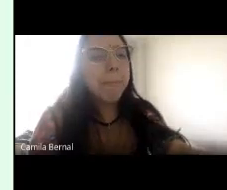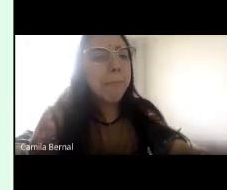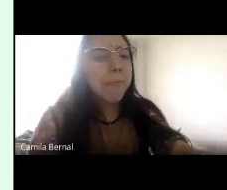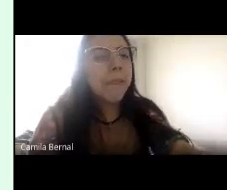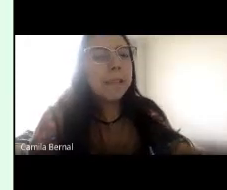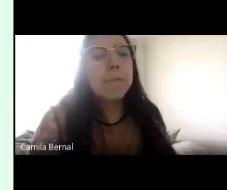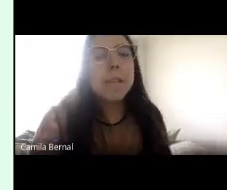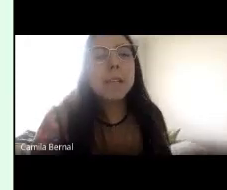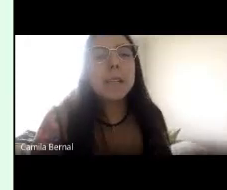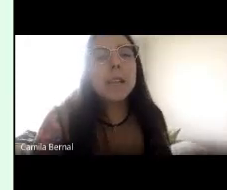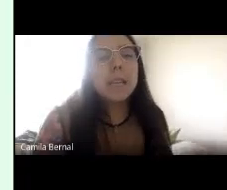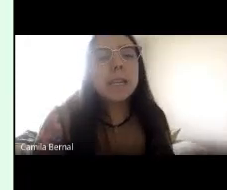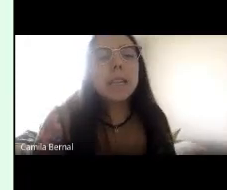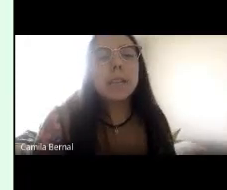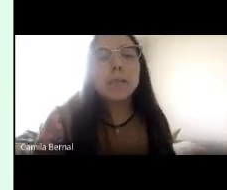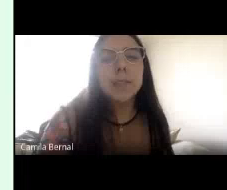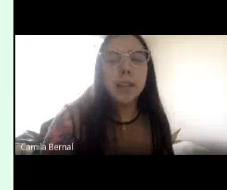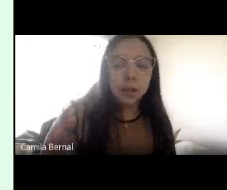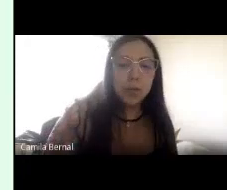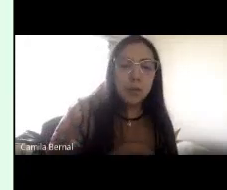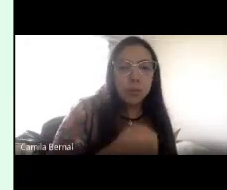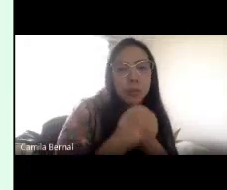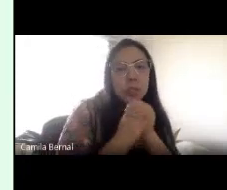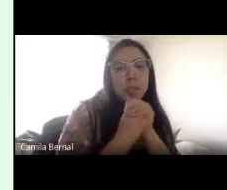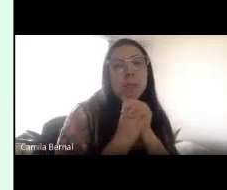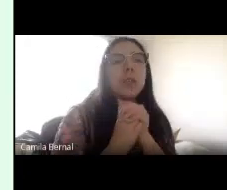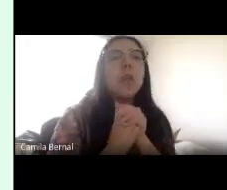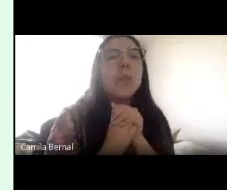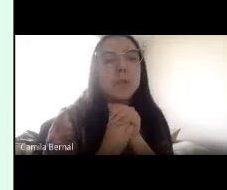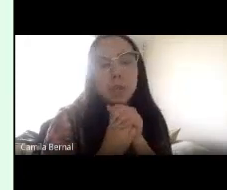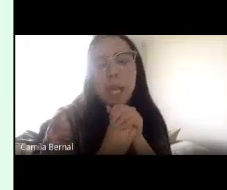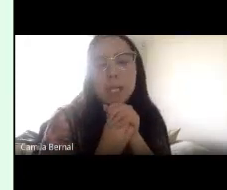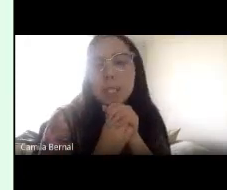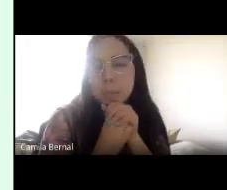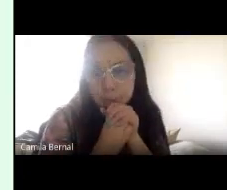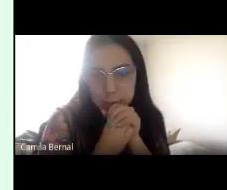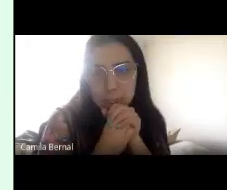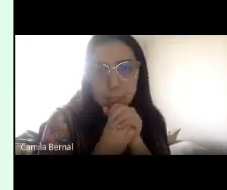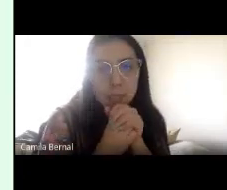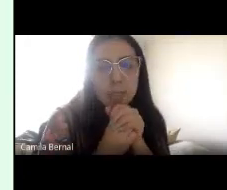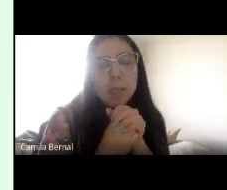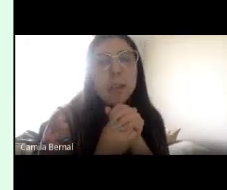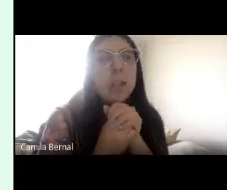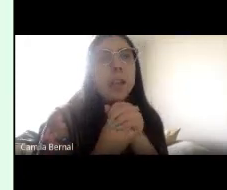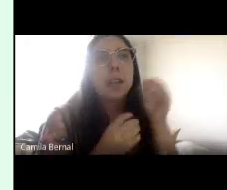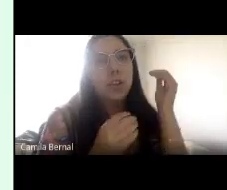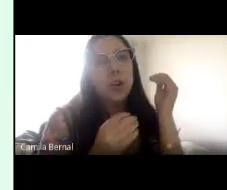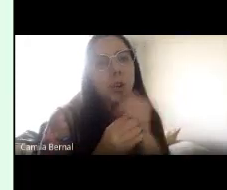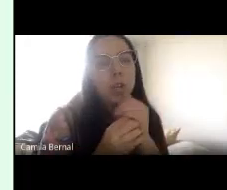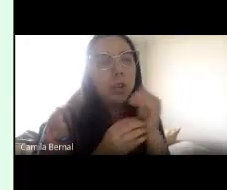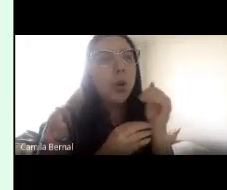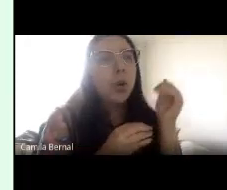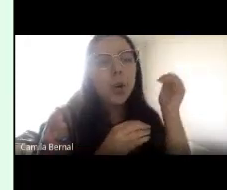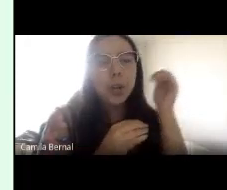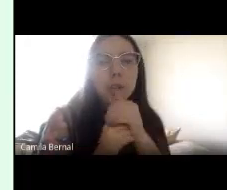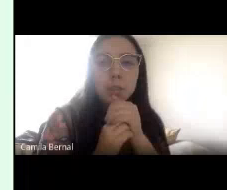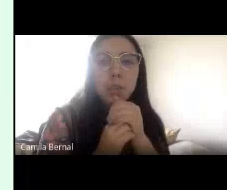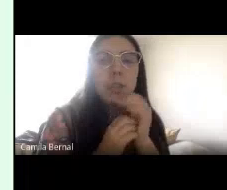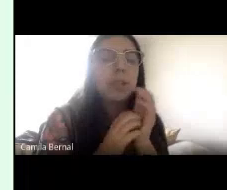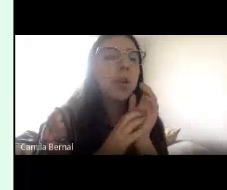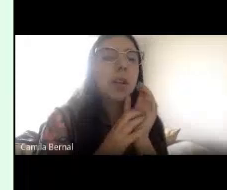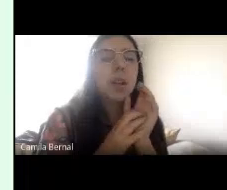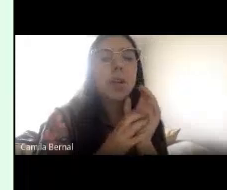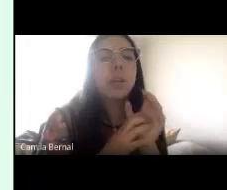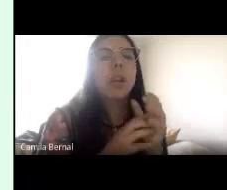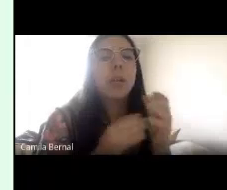Mm, También se recomienda utilizar este método, pues botellas transparentes, ya que se requiere que todas las